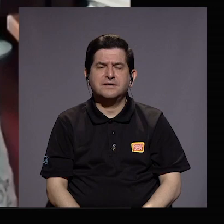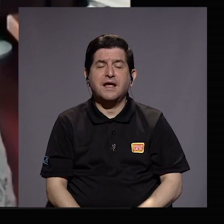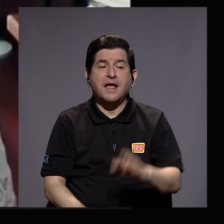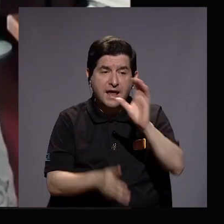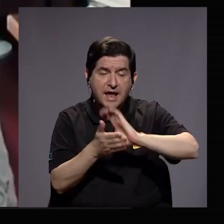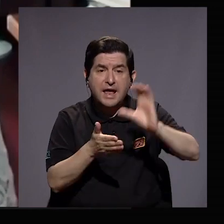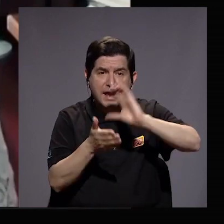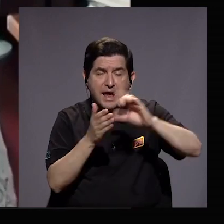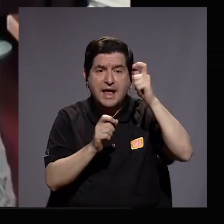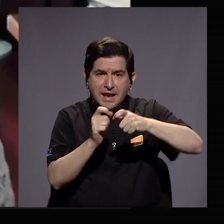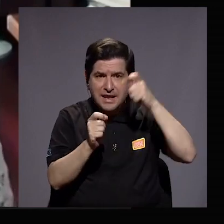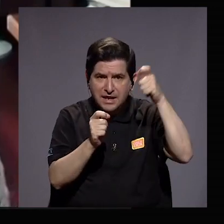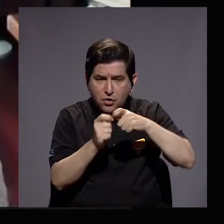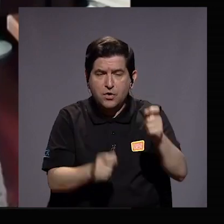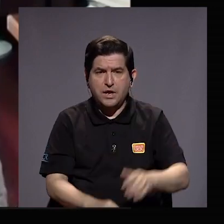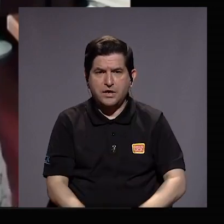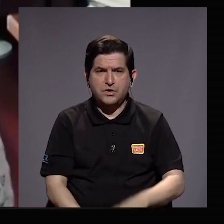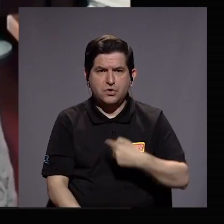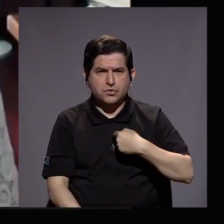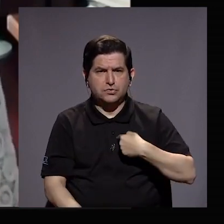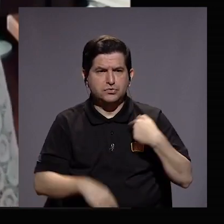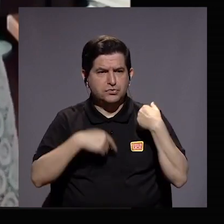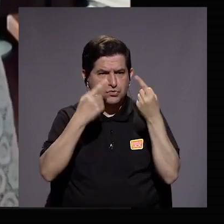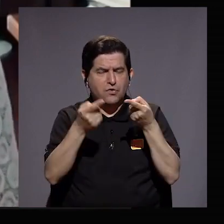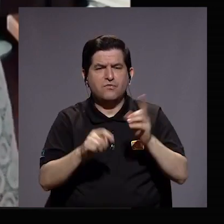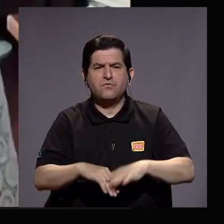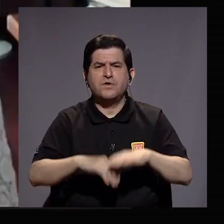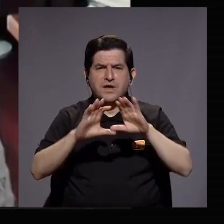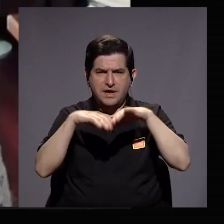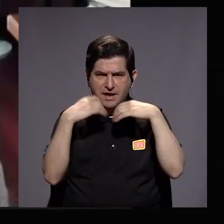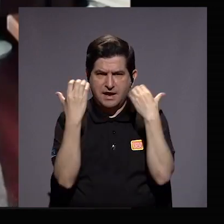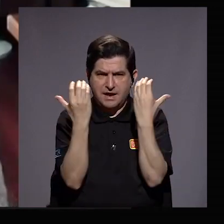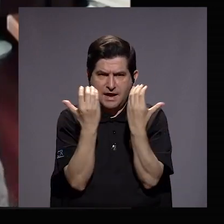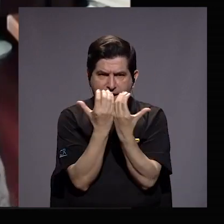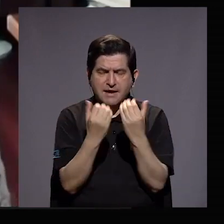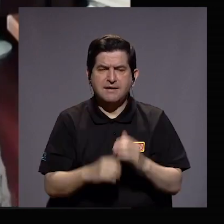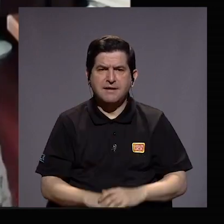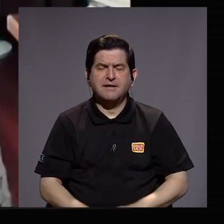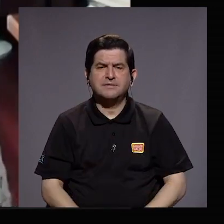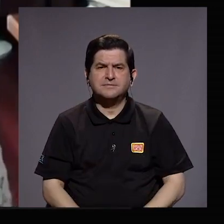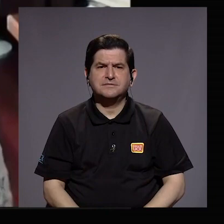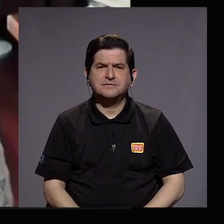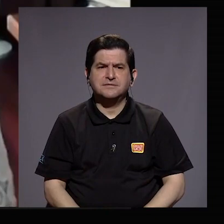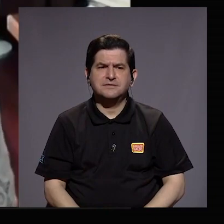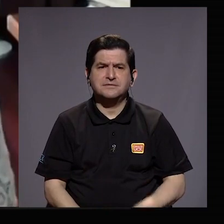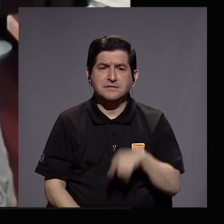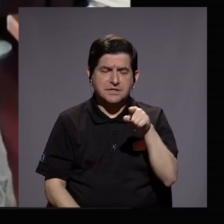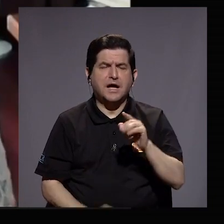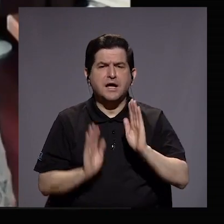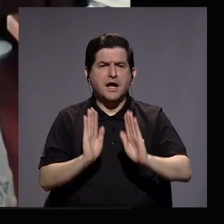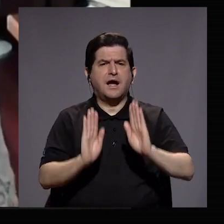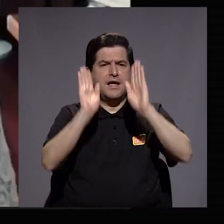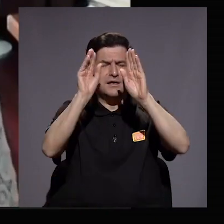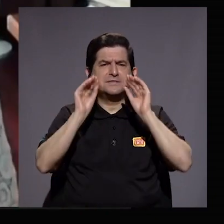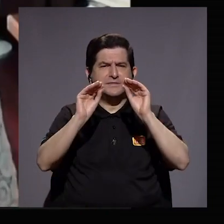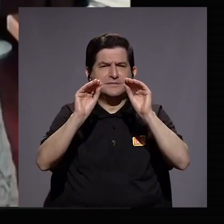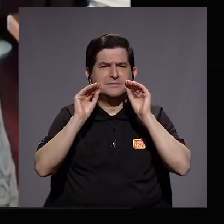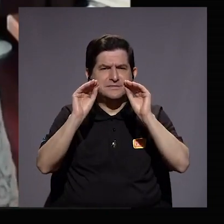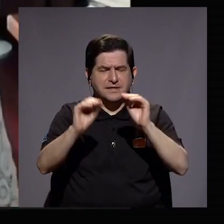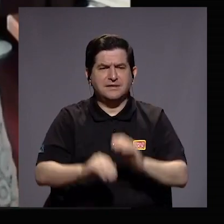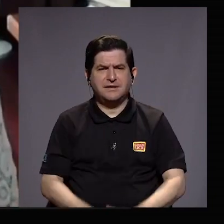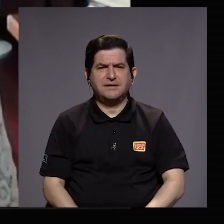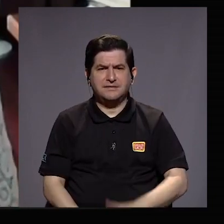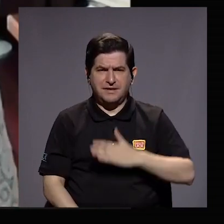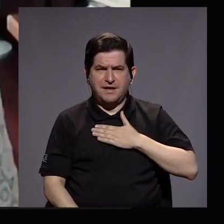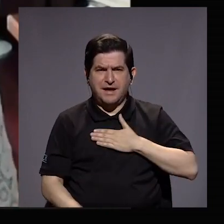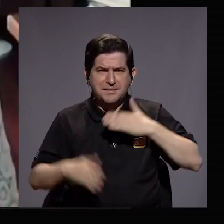en la secundaria, debido a las clases de cívica que nos impartían, que tuve un excelente profesor